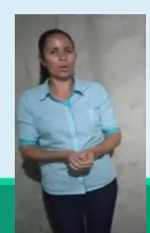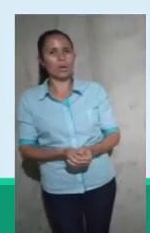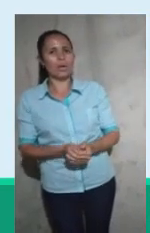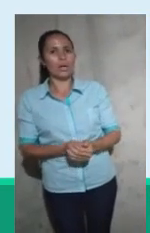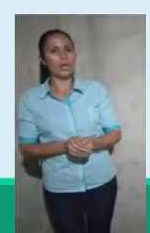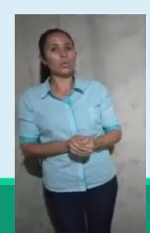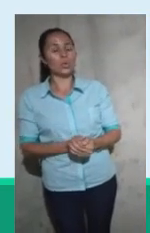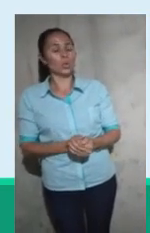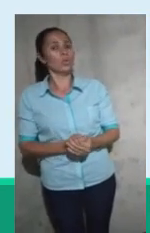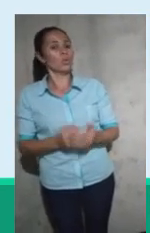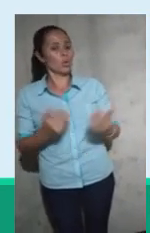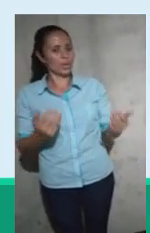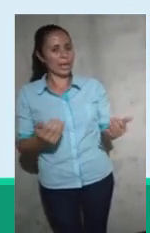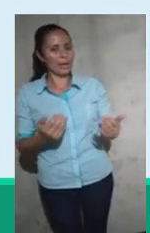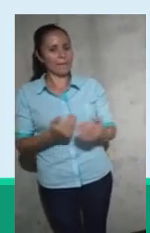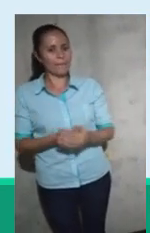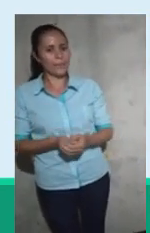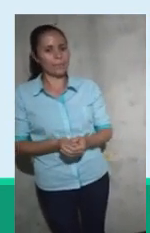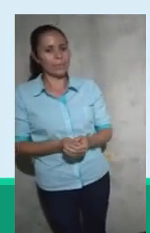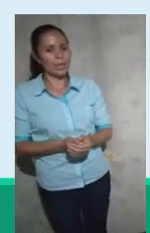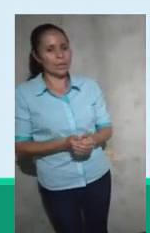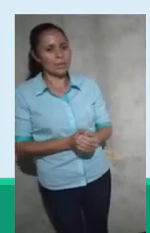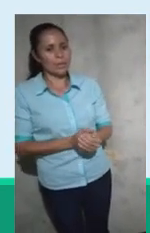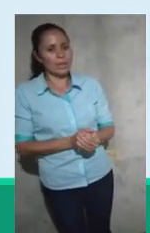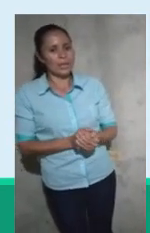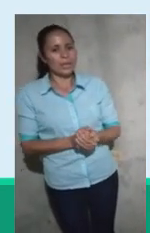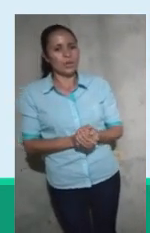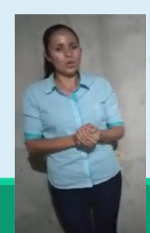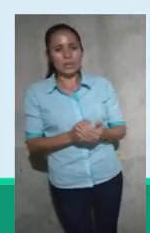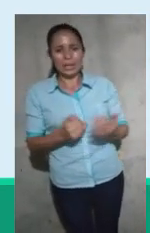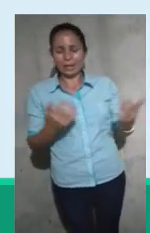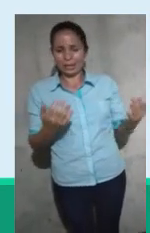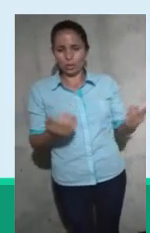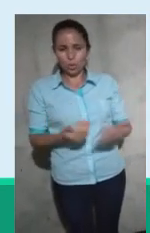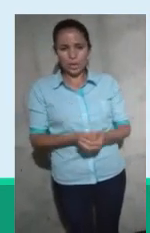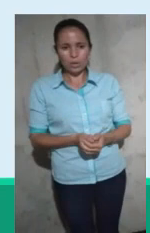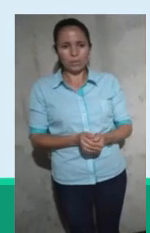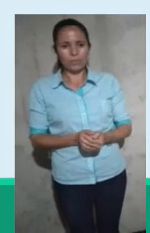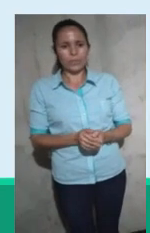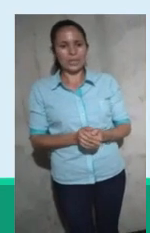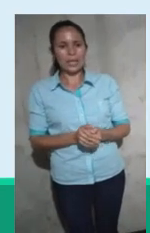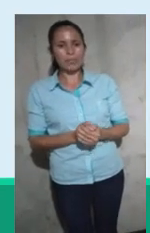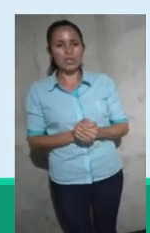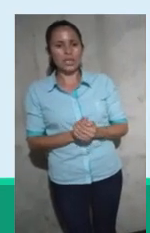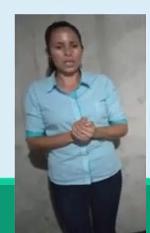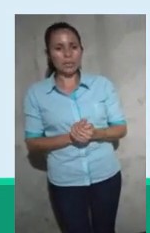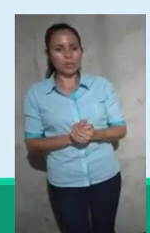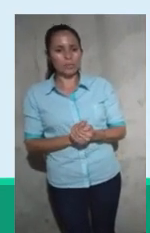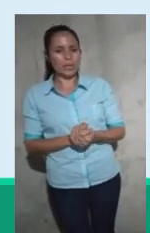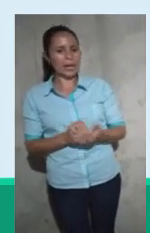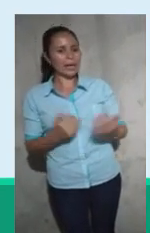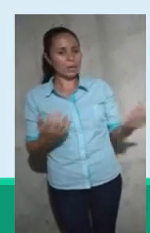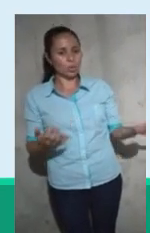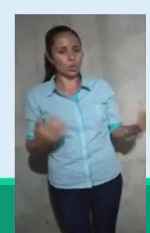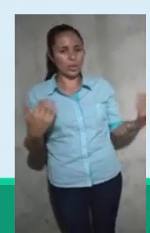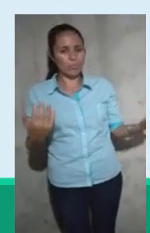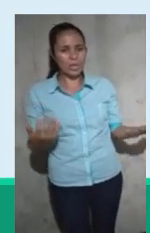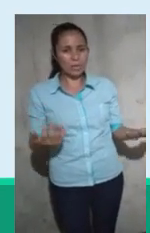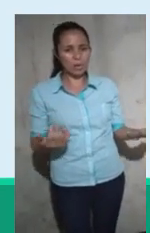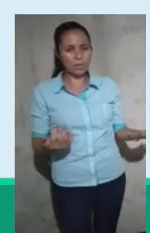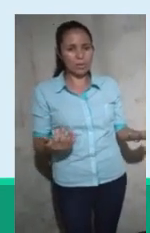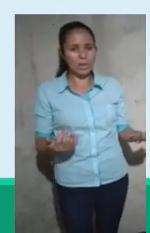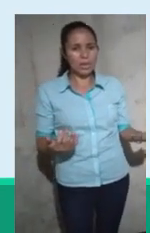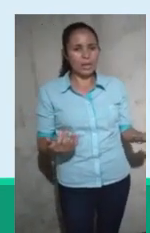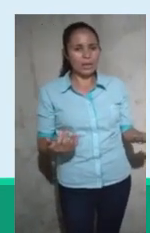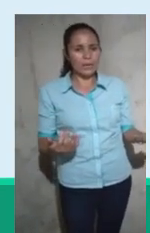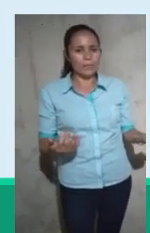respeto, en un tono cordial. No seas retórico, sé positivo, deja que tu